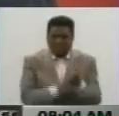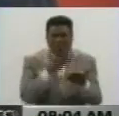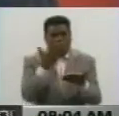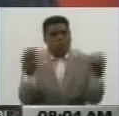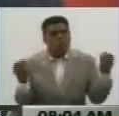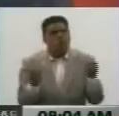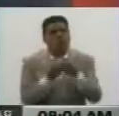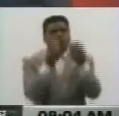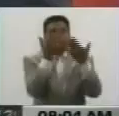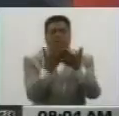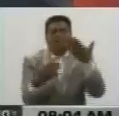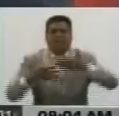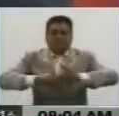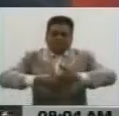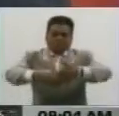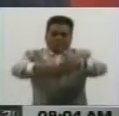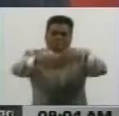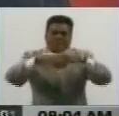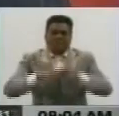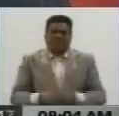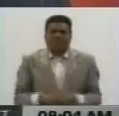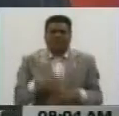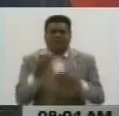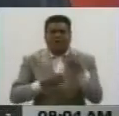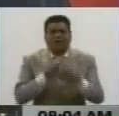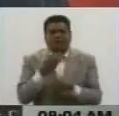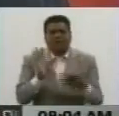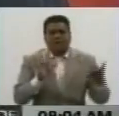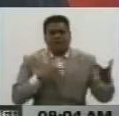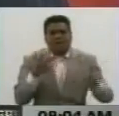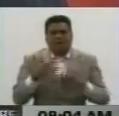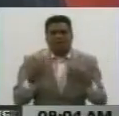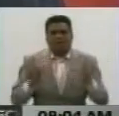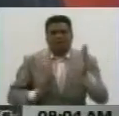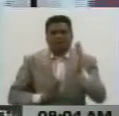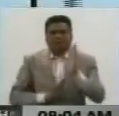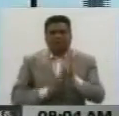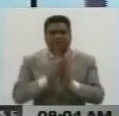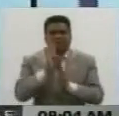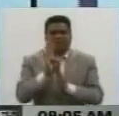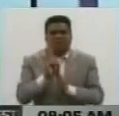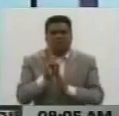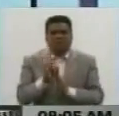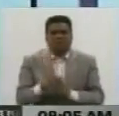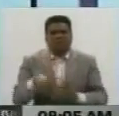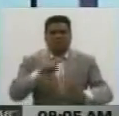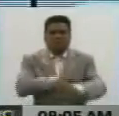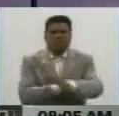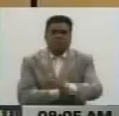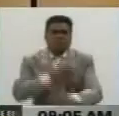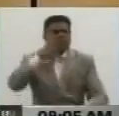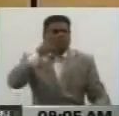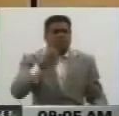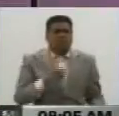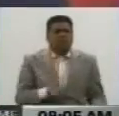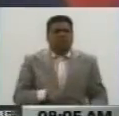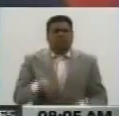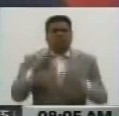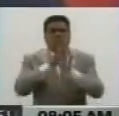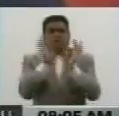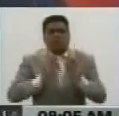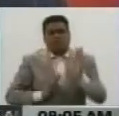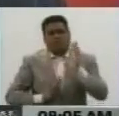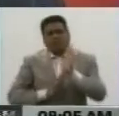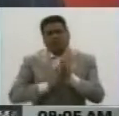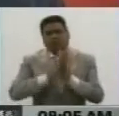nuestra actividad, y esto significa el crecimiento del poder popular. Esta es una forma de crecimiento